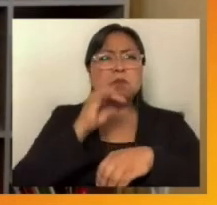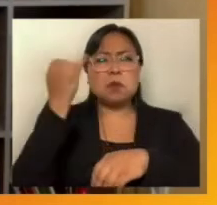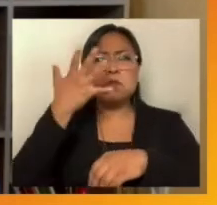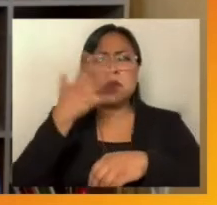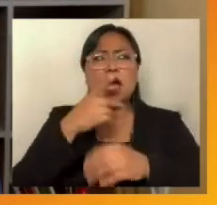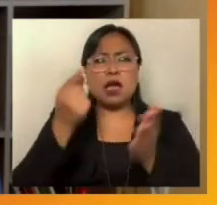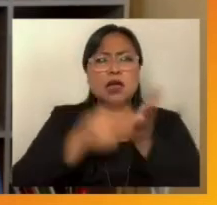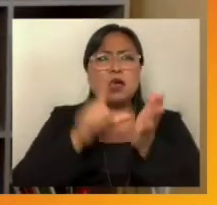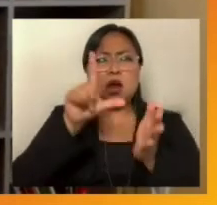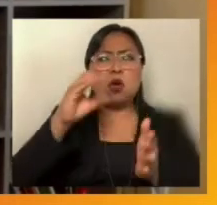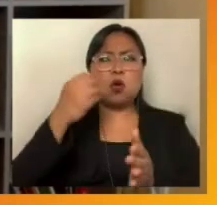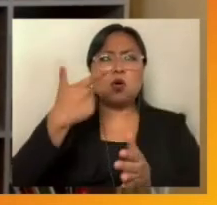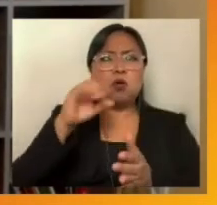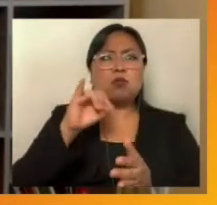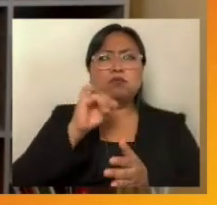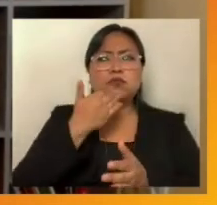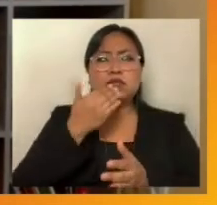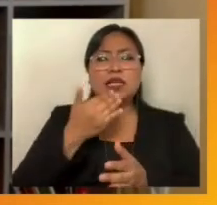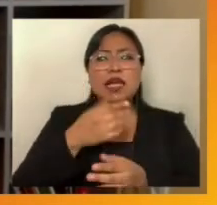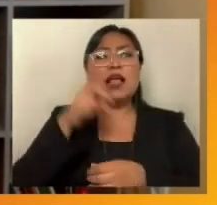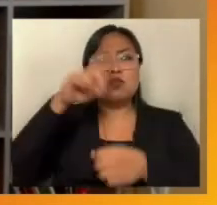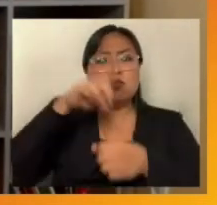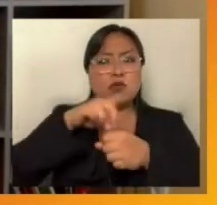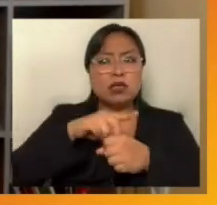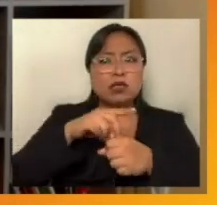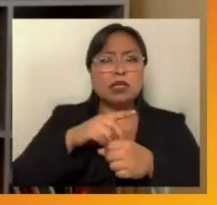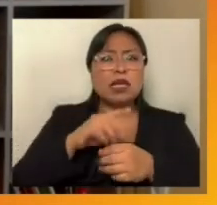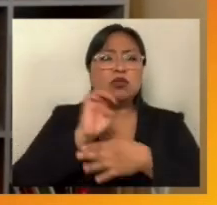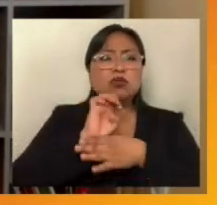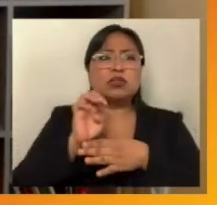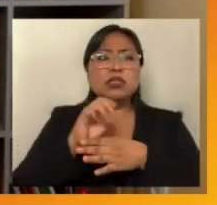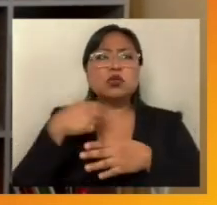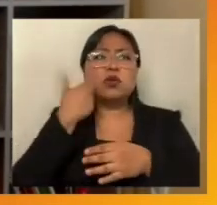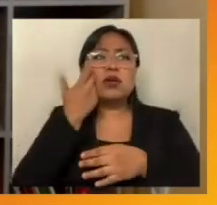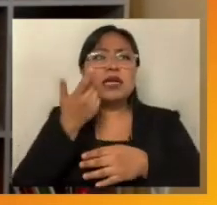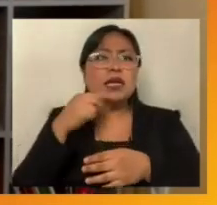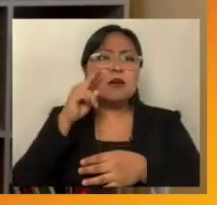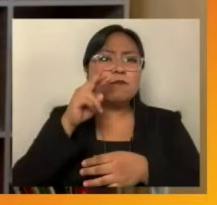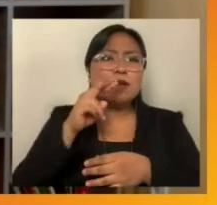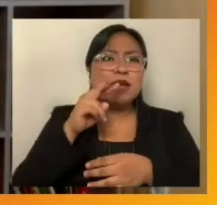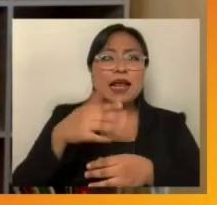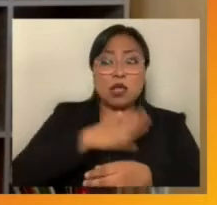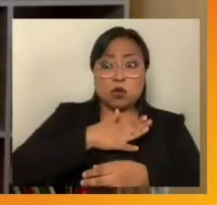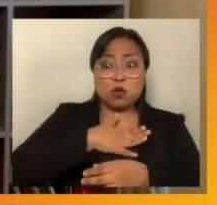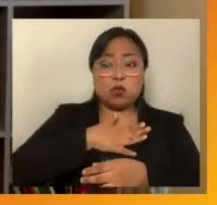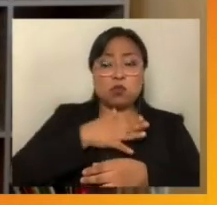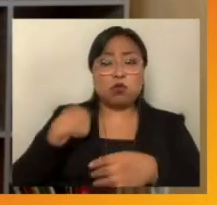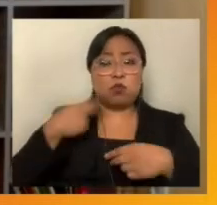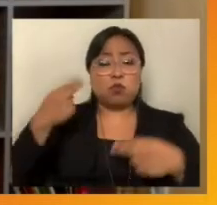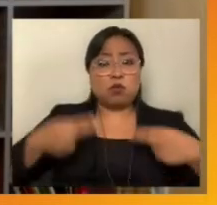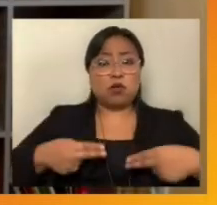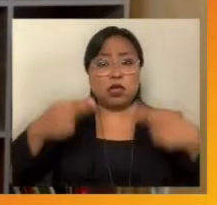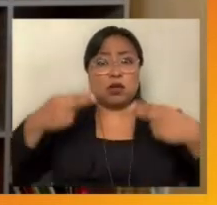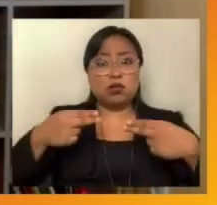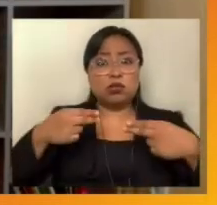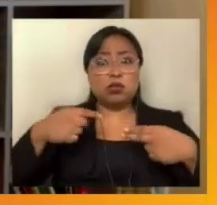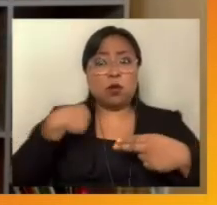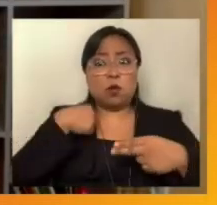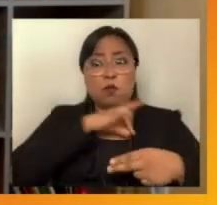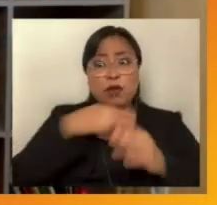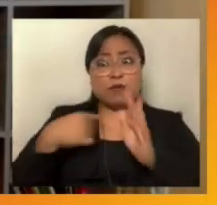un inversor o una persona que dona, lo que quiero saber es si yo como empresa voy a tener más